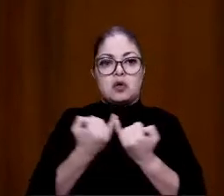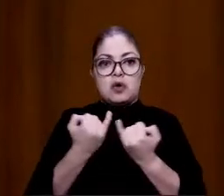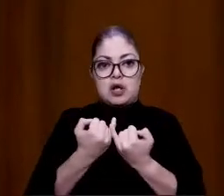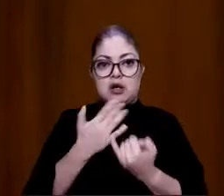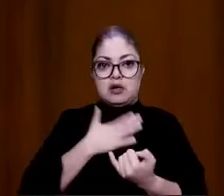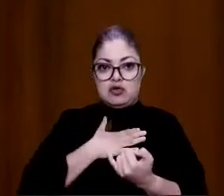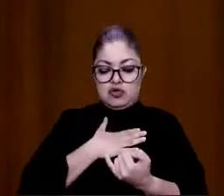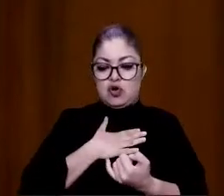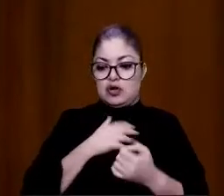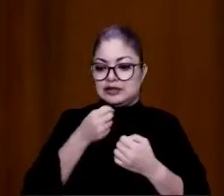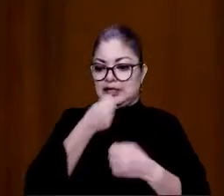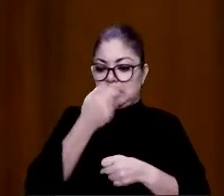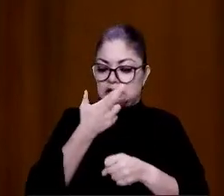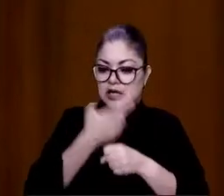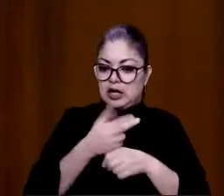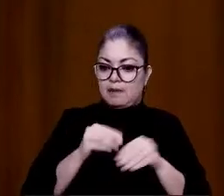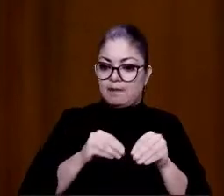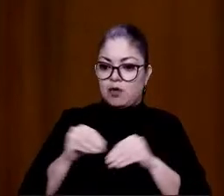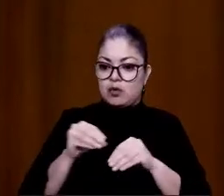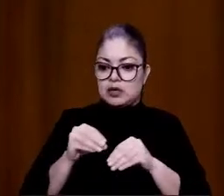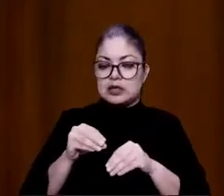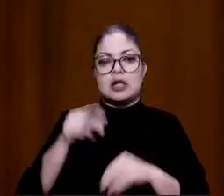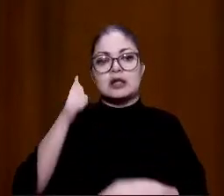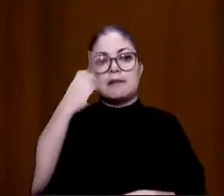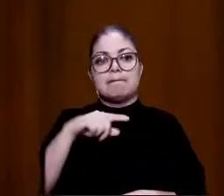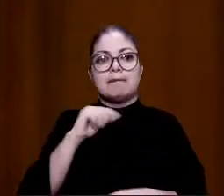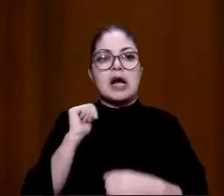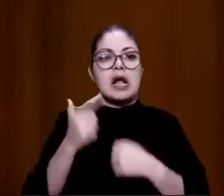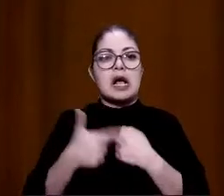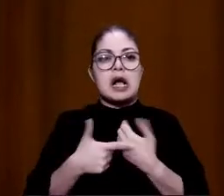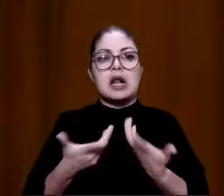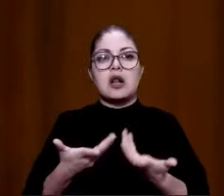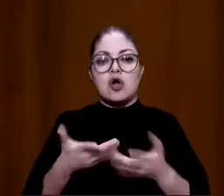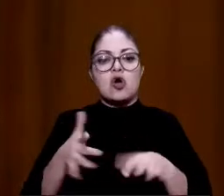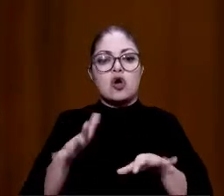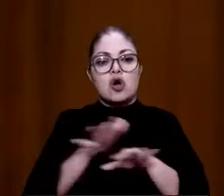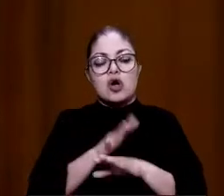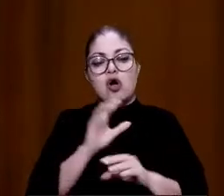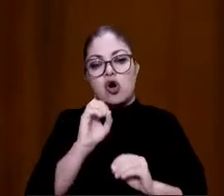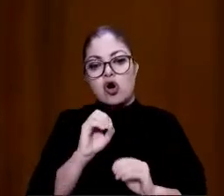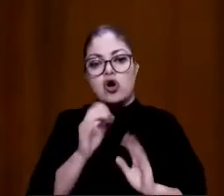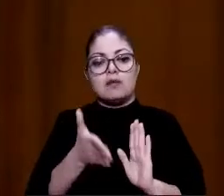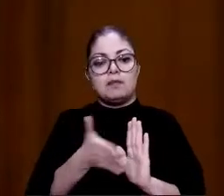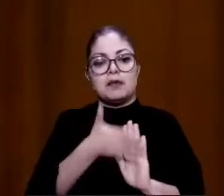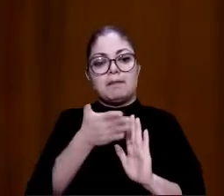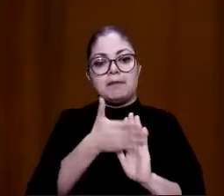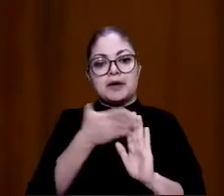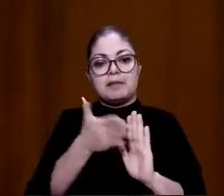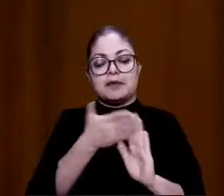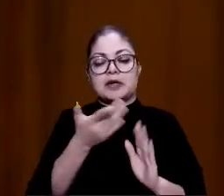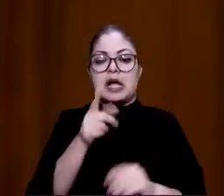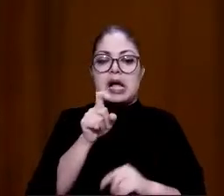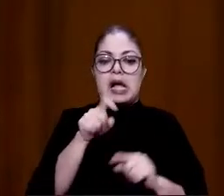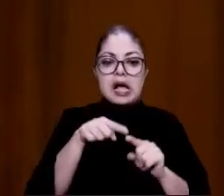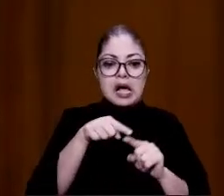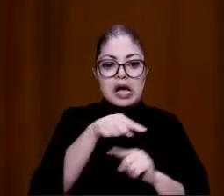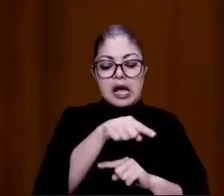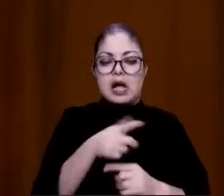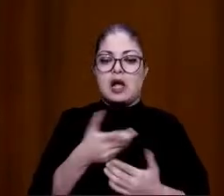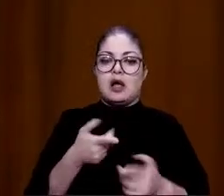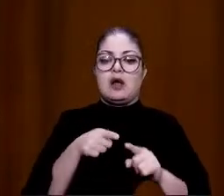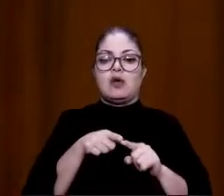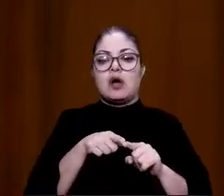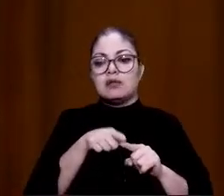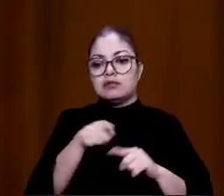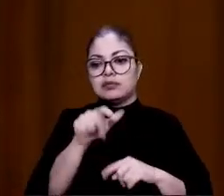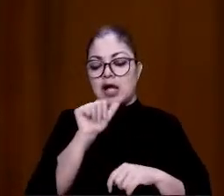de presidir en movimientos para poder construir algunas líneas de conducción de agua, líneas de alta